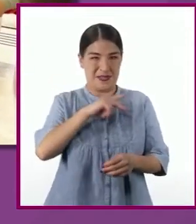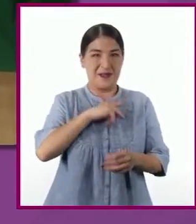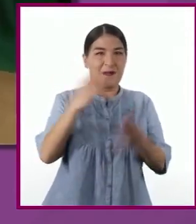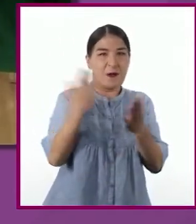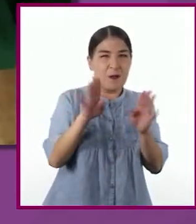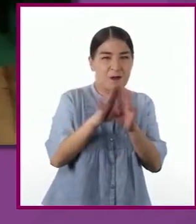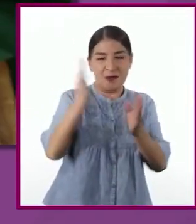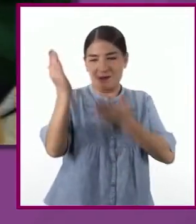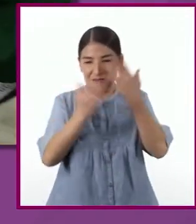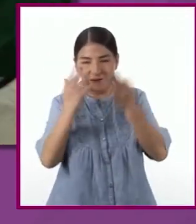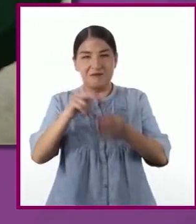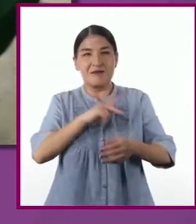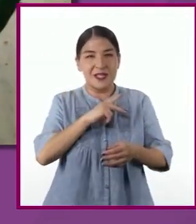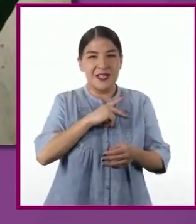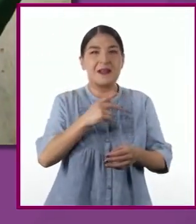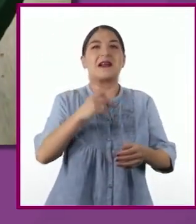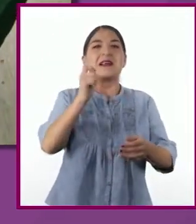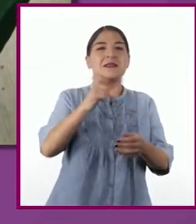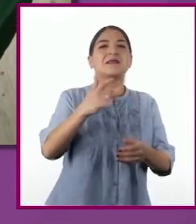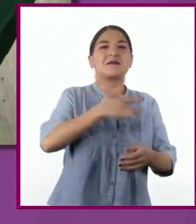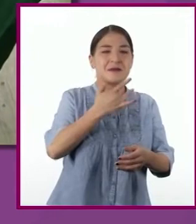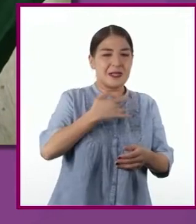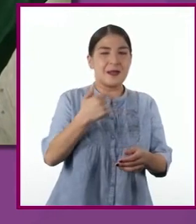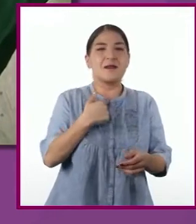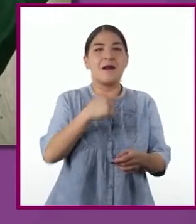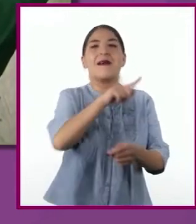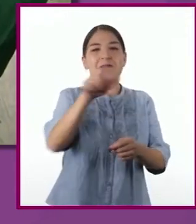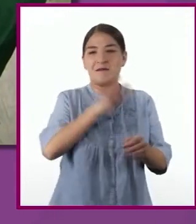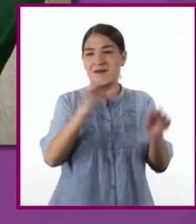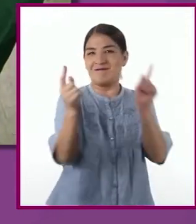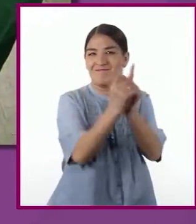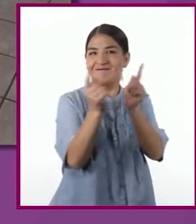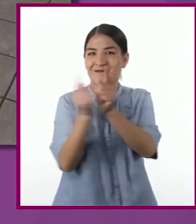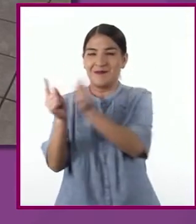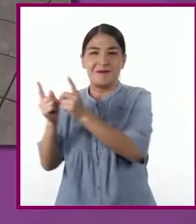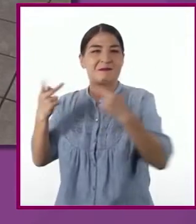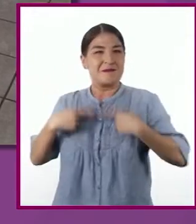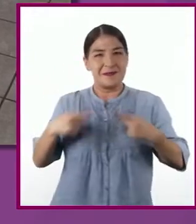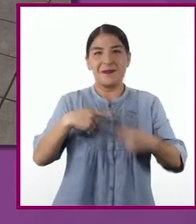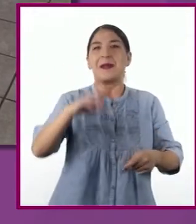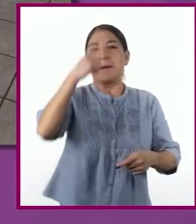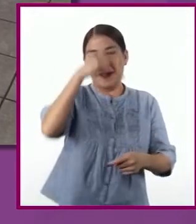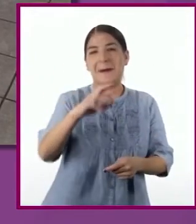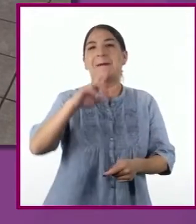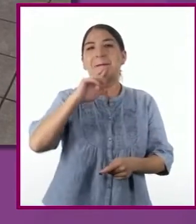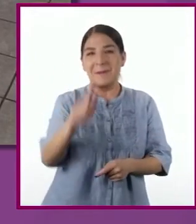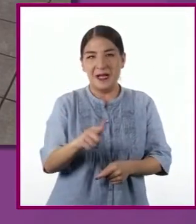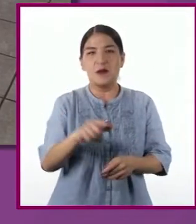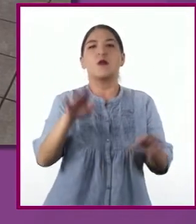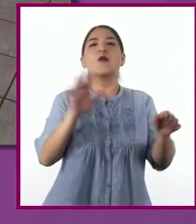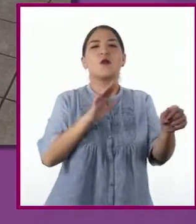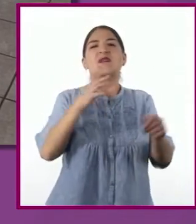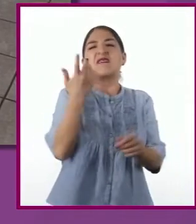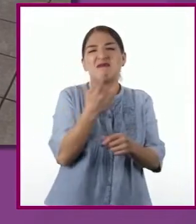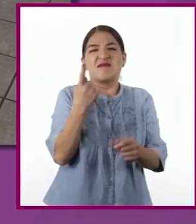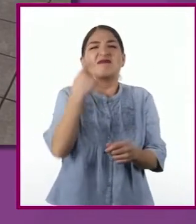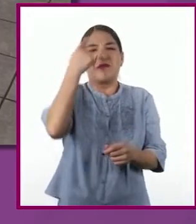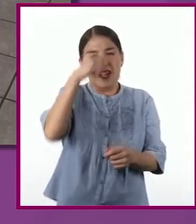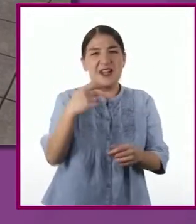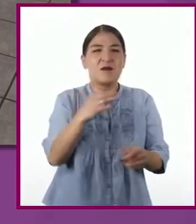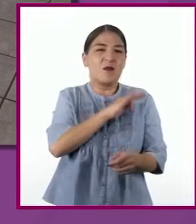propios para situar nuestro desempeño en relación con el de los demás, para así determinar qué podemos hacer